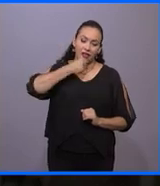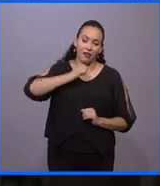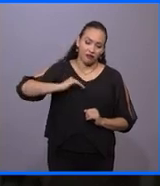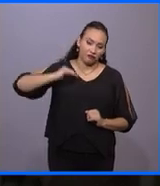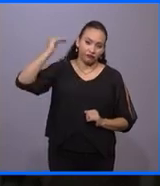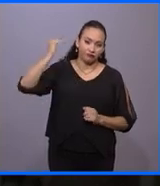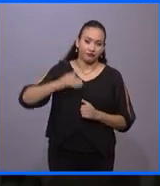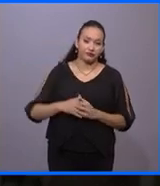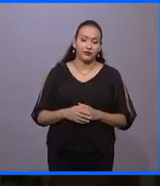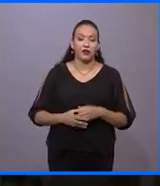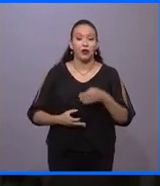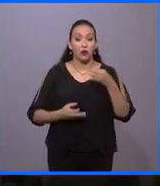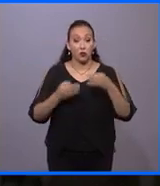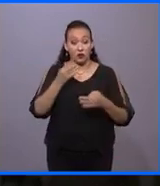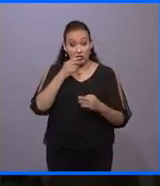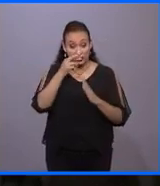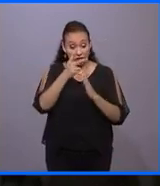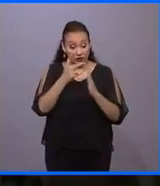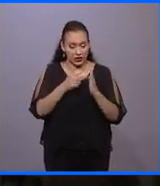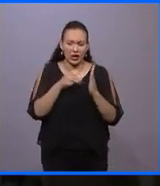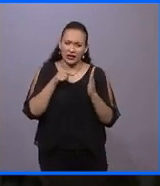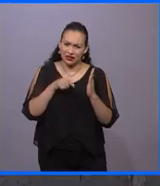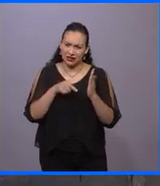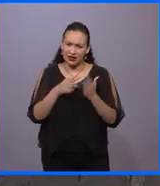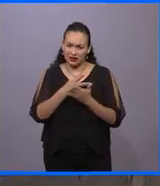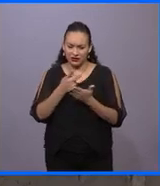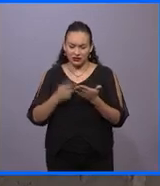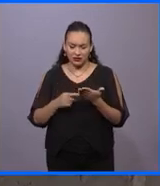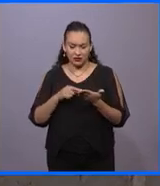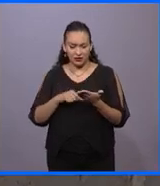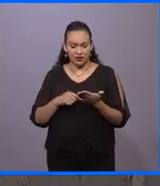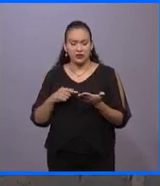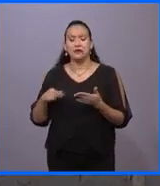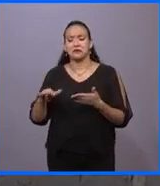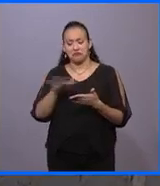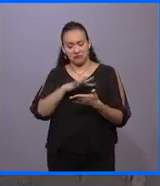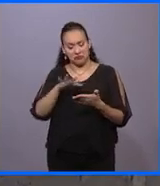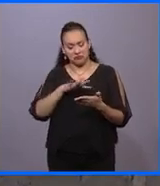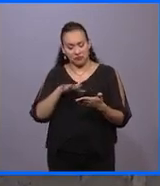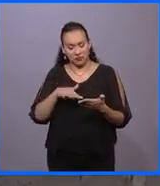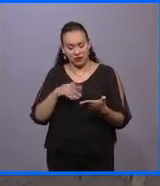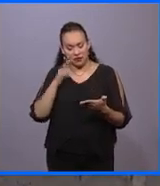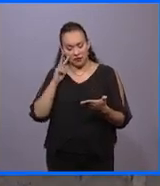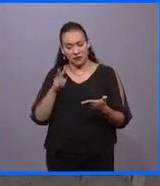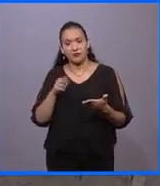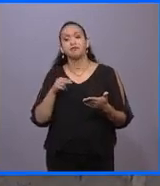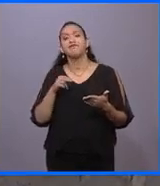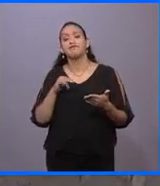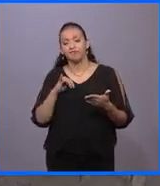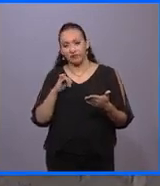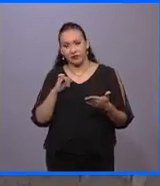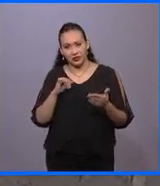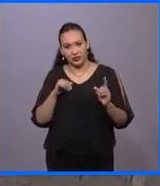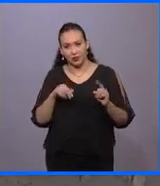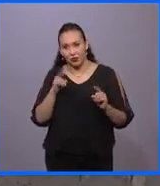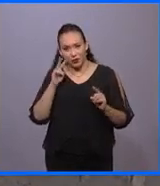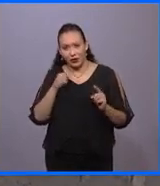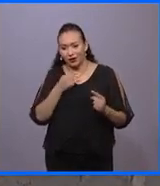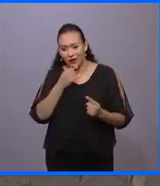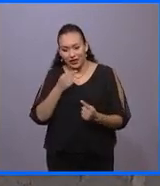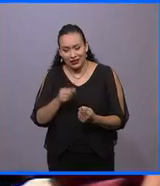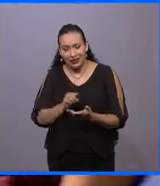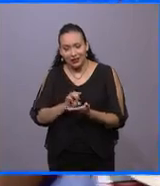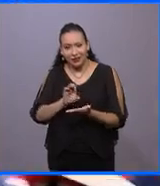El juzgado determinó que las reglas de operación de este programa fueron interpretadas de manera restrictiva sin considerar que el